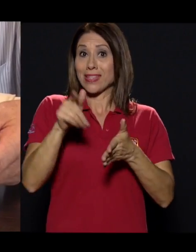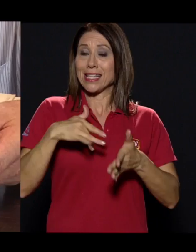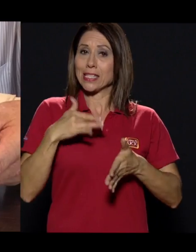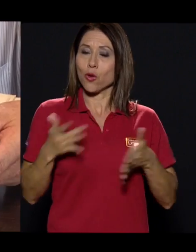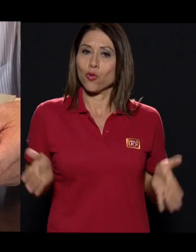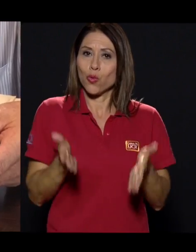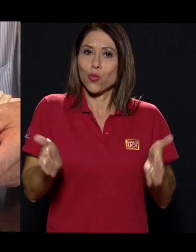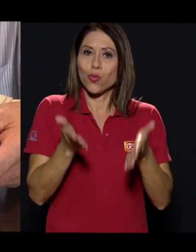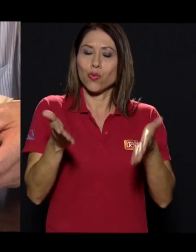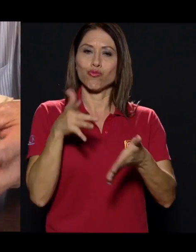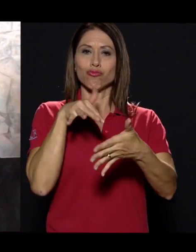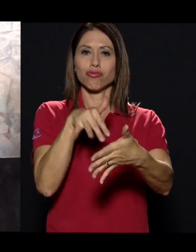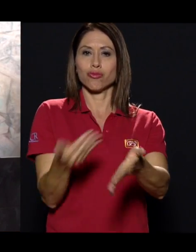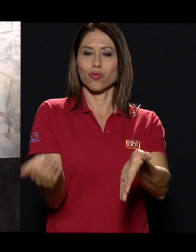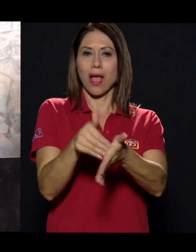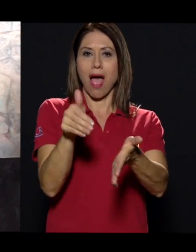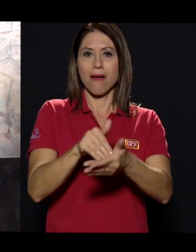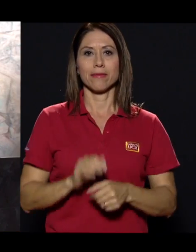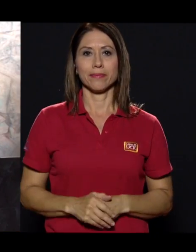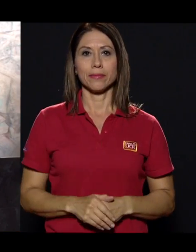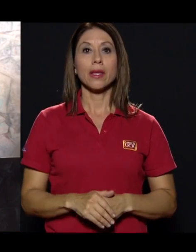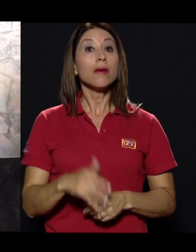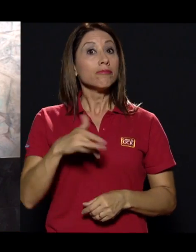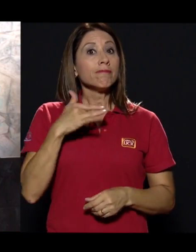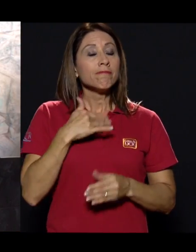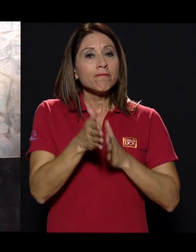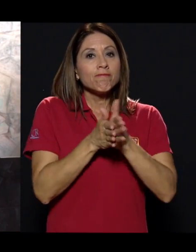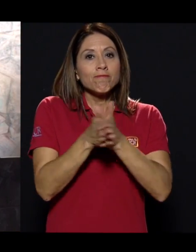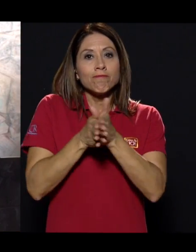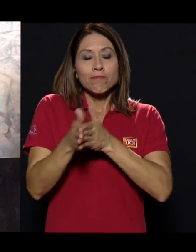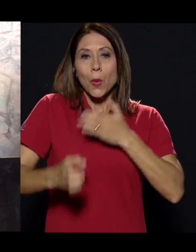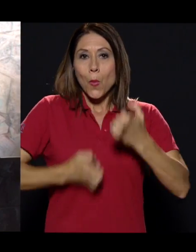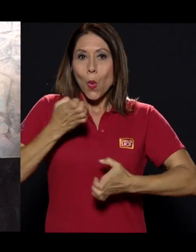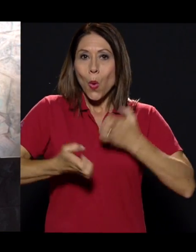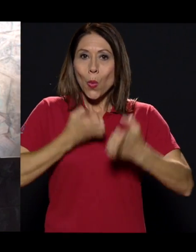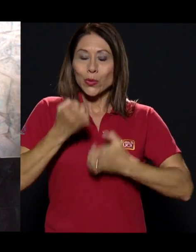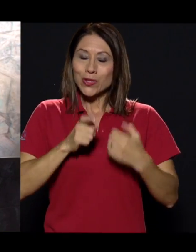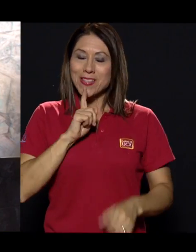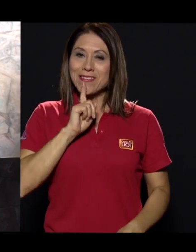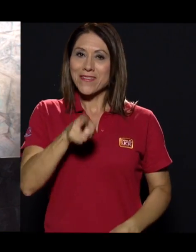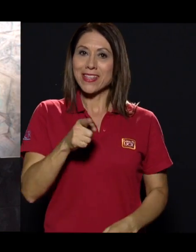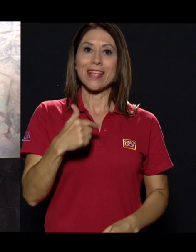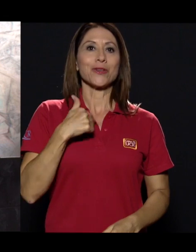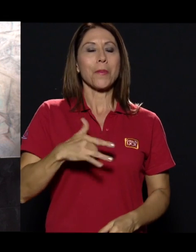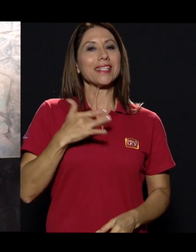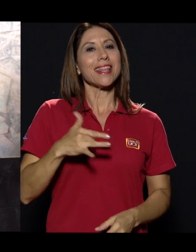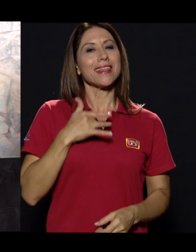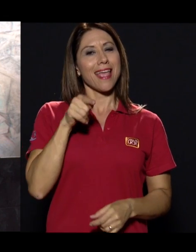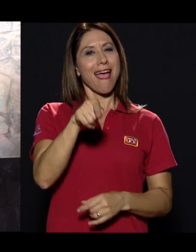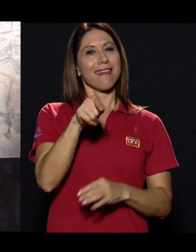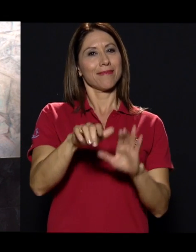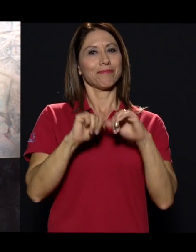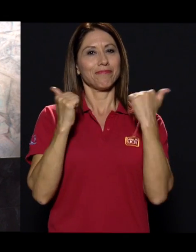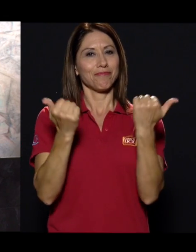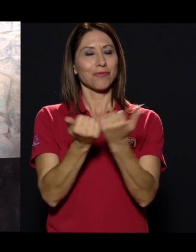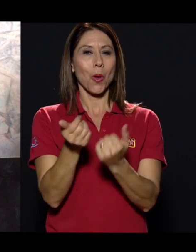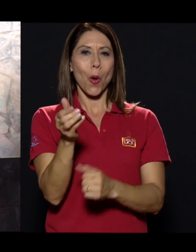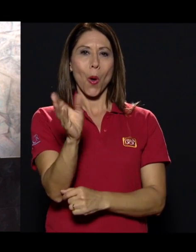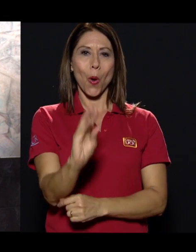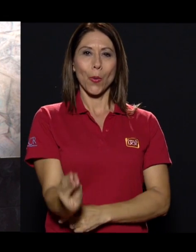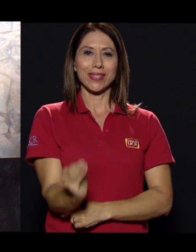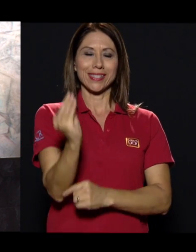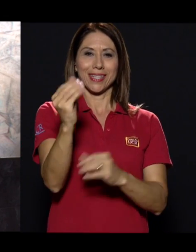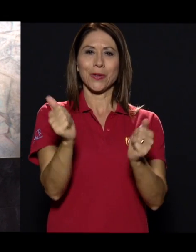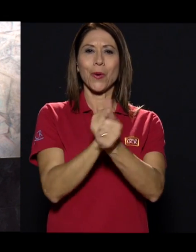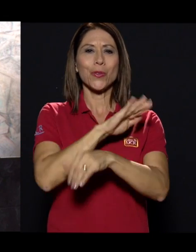aulas universitarias. Bueno, fue muy emocionante porque la verdad es que yo me sentía un jovencito ahí con todos